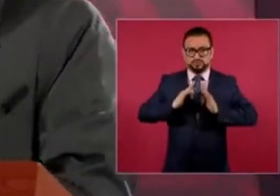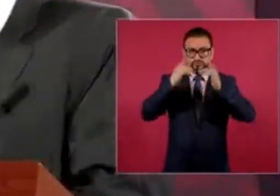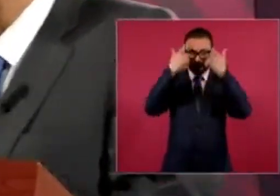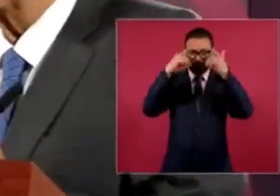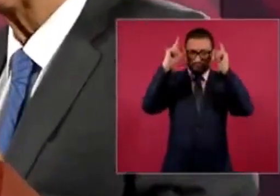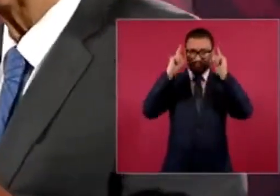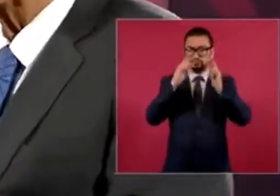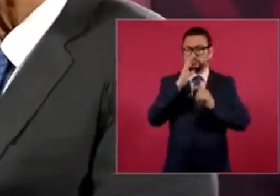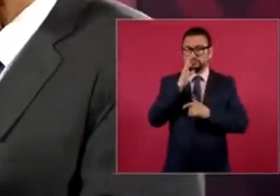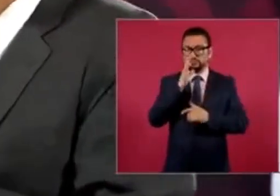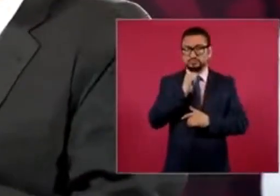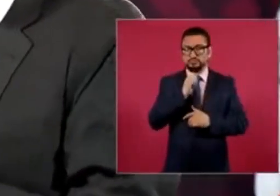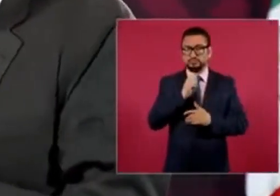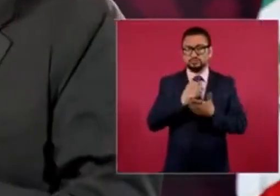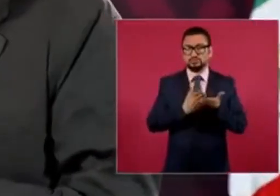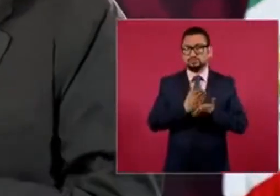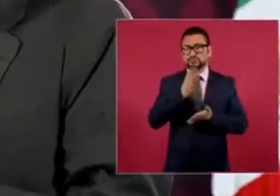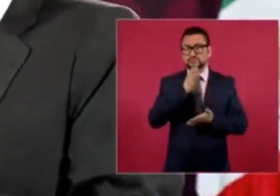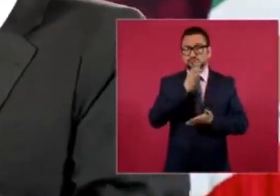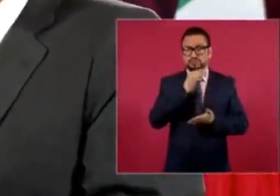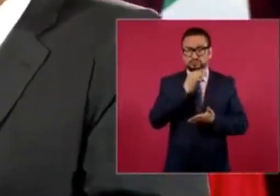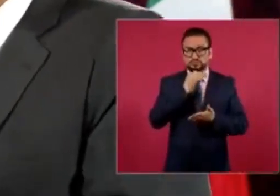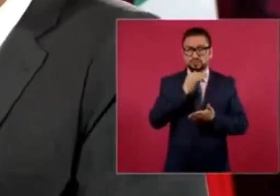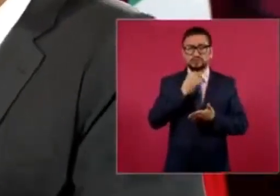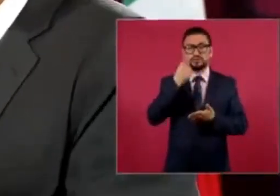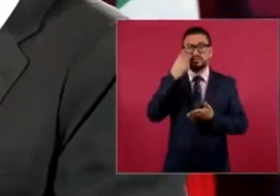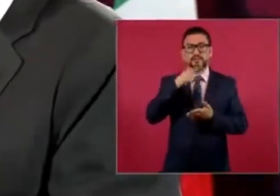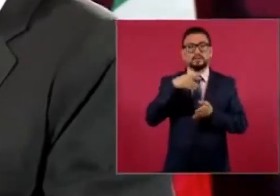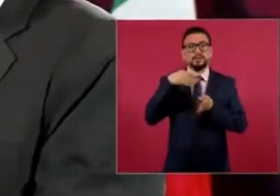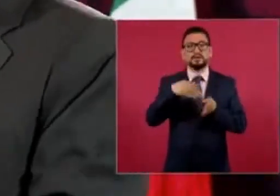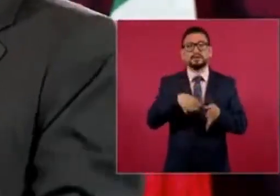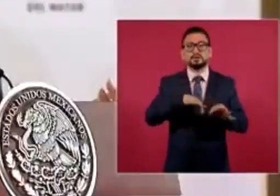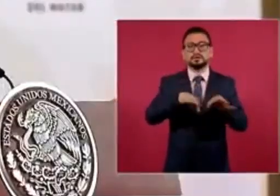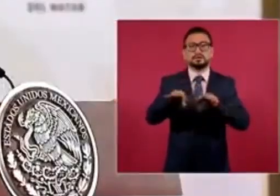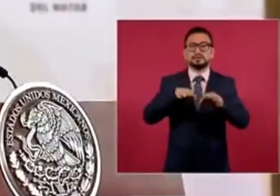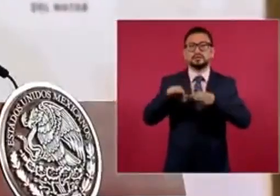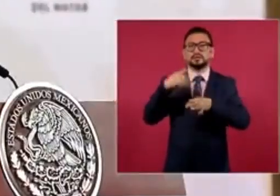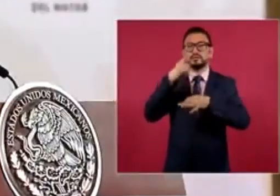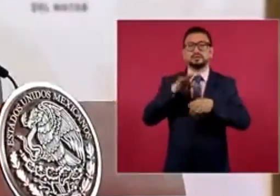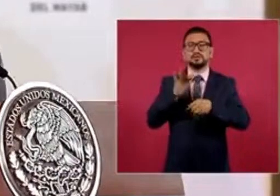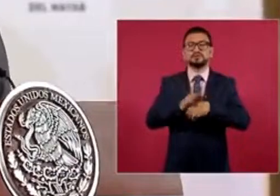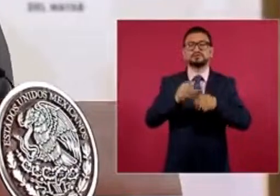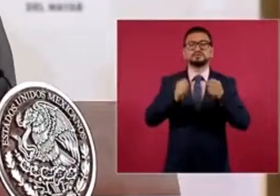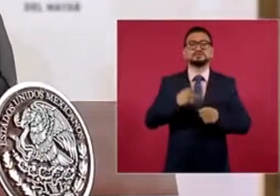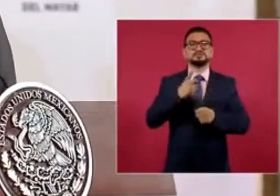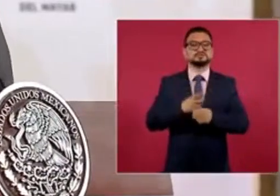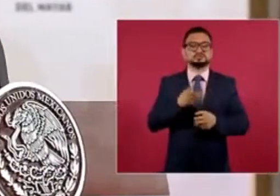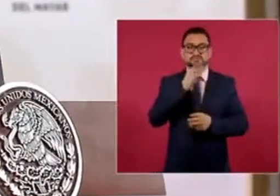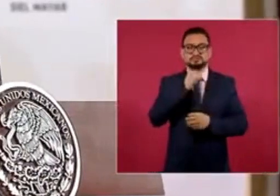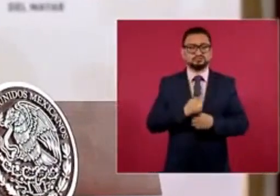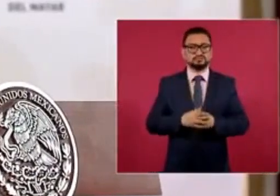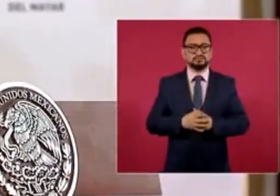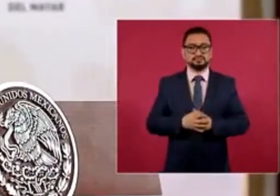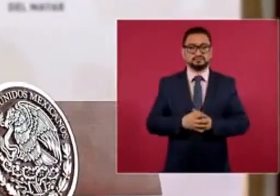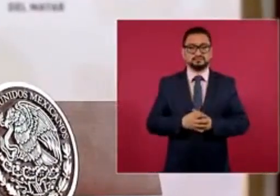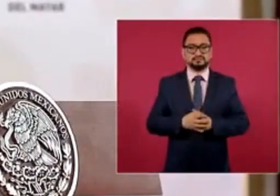Marina podían dedicarse a labores de seguridad pública.